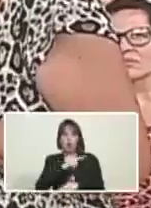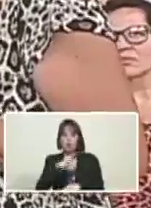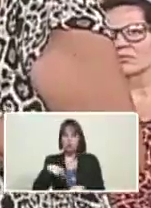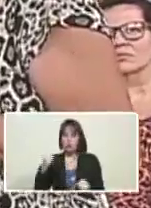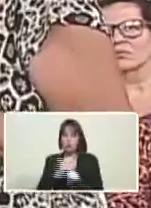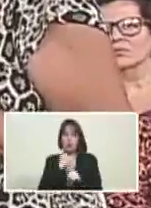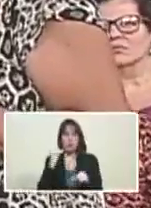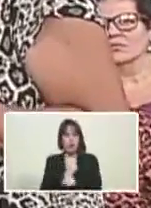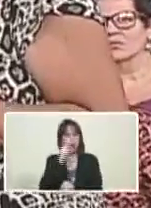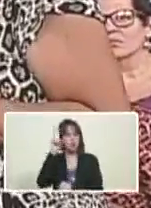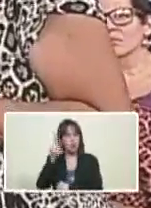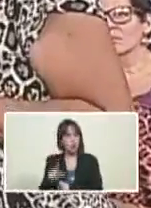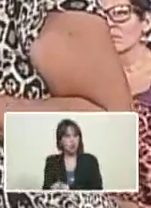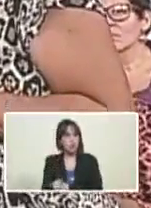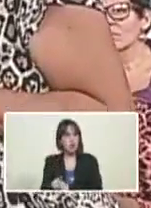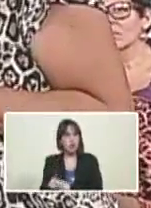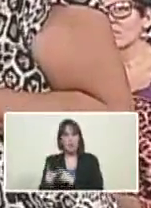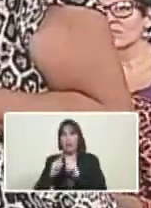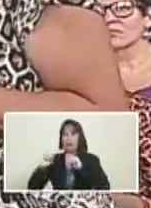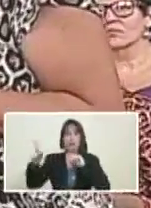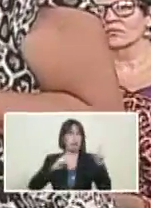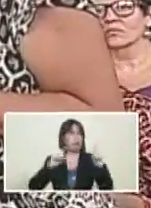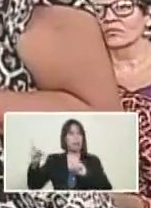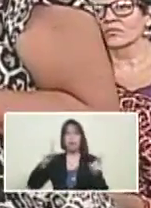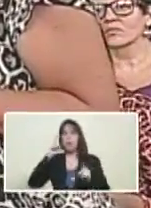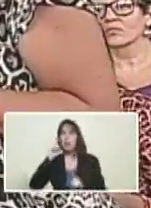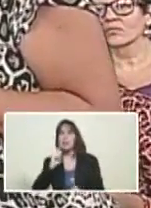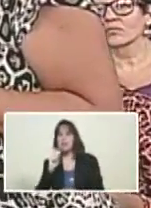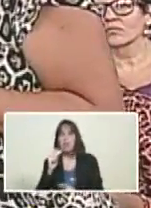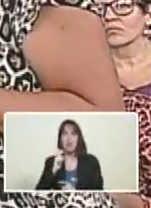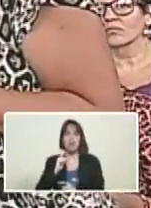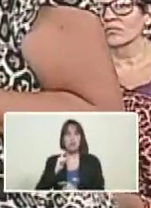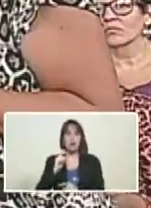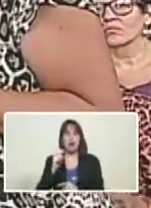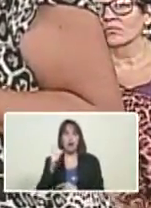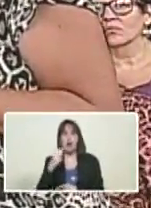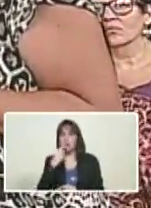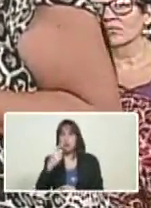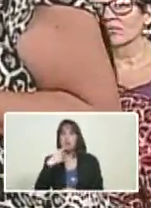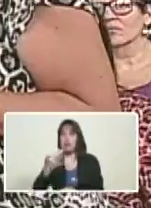día para que no se cumpla ese ruleteo. Si es verdad lo que dijo nuestro amigo